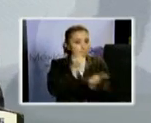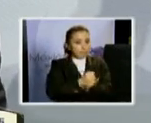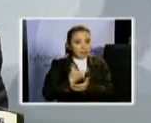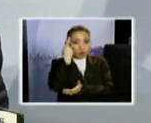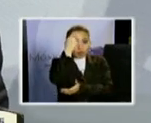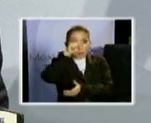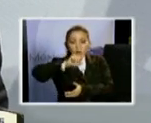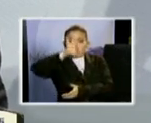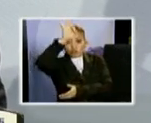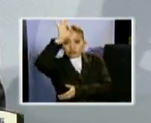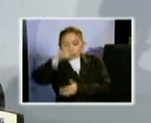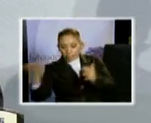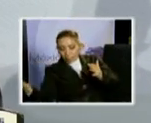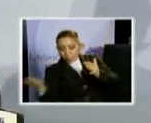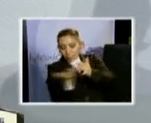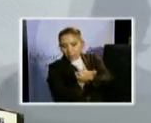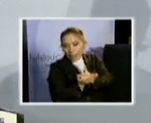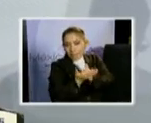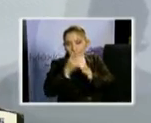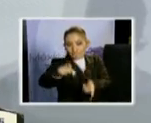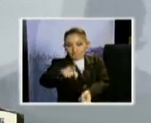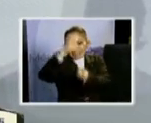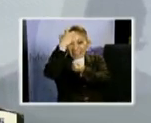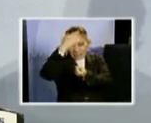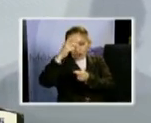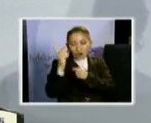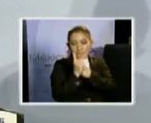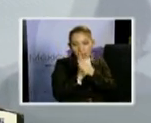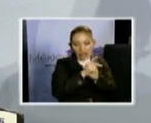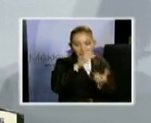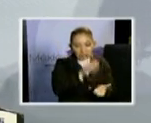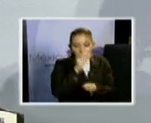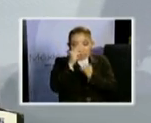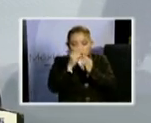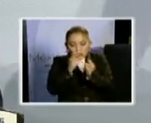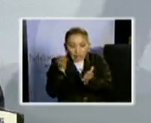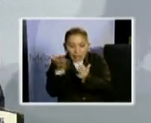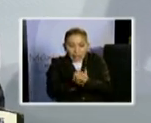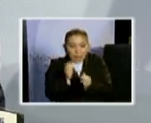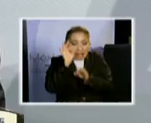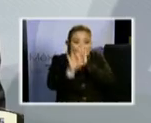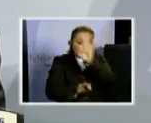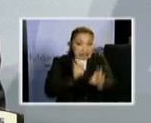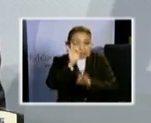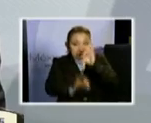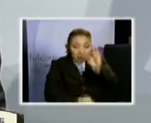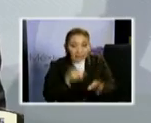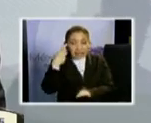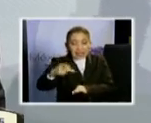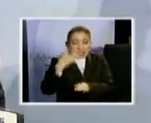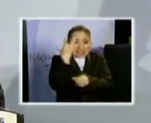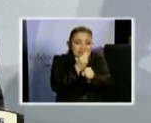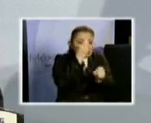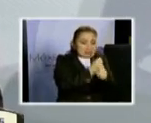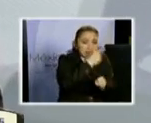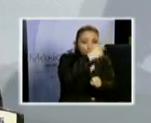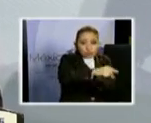el 1% del Producto Interno Bruto mundial a esta tarea, mientras que remediar sus